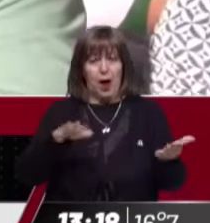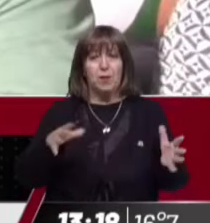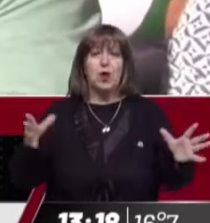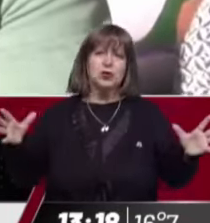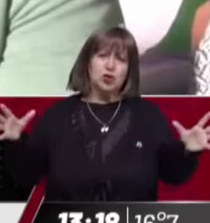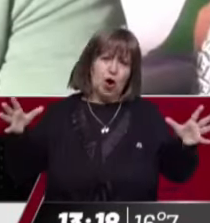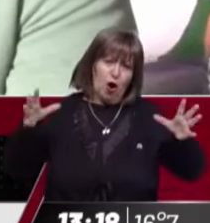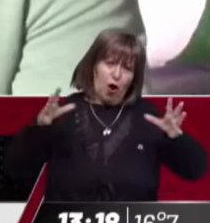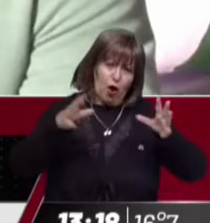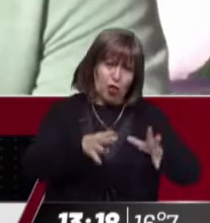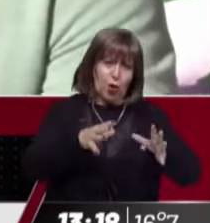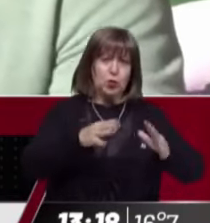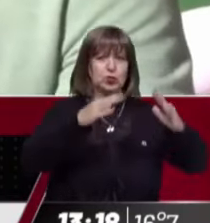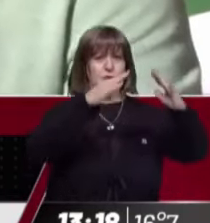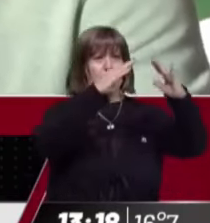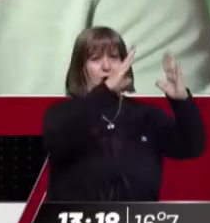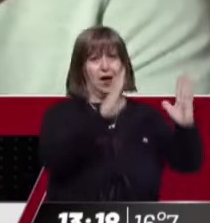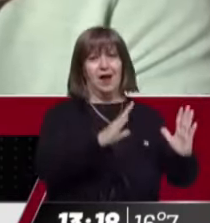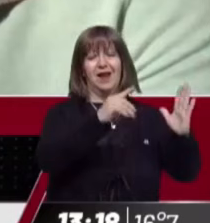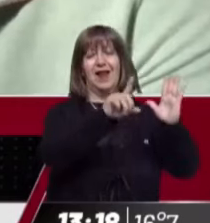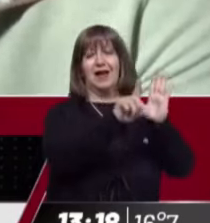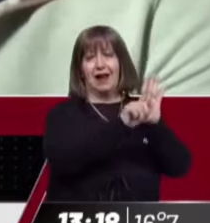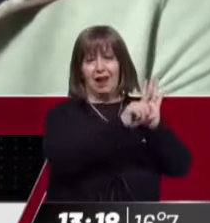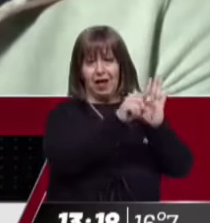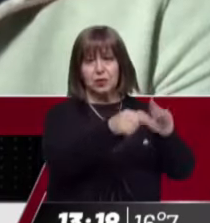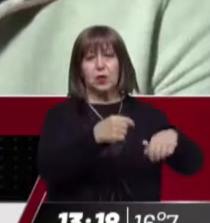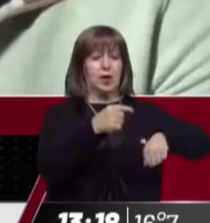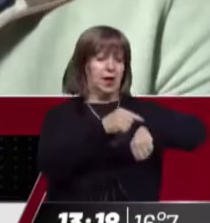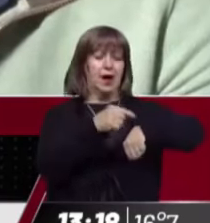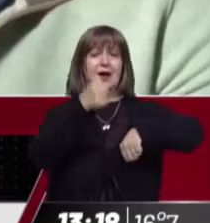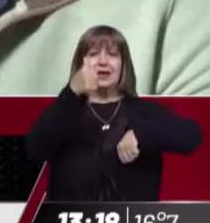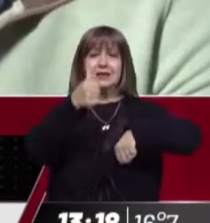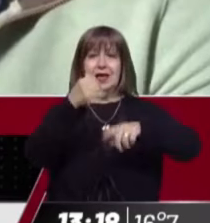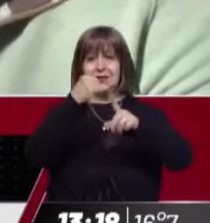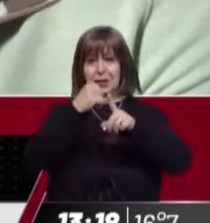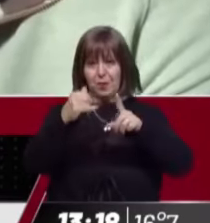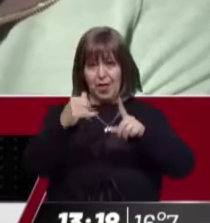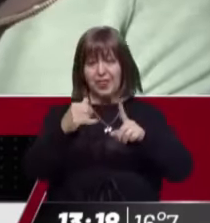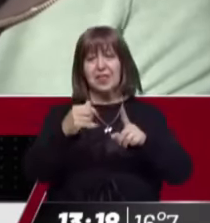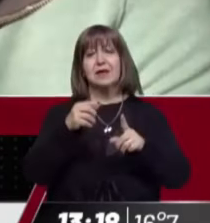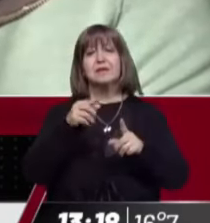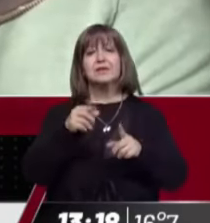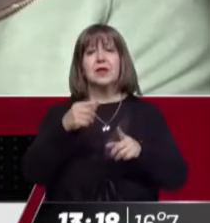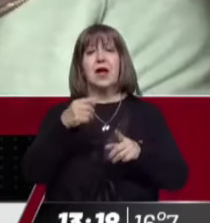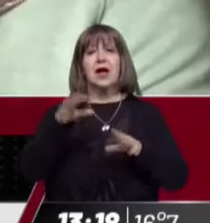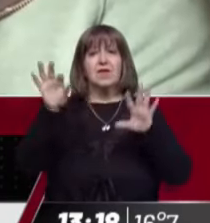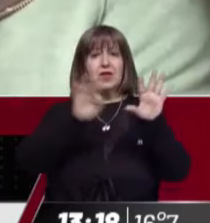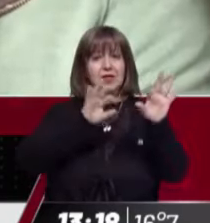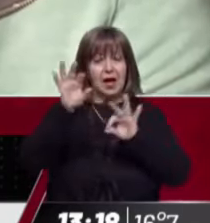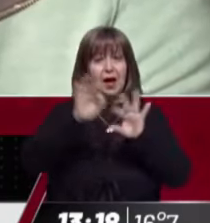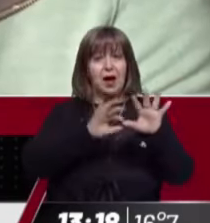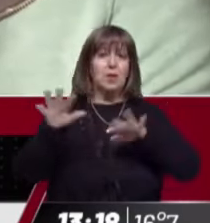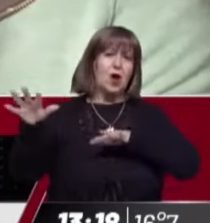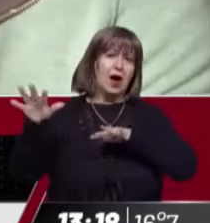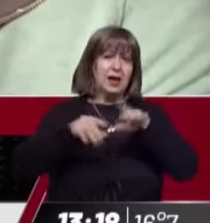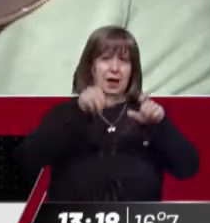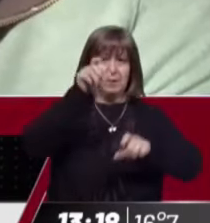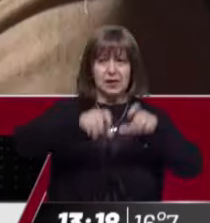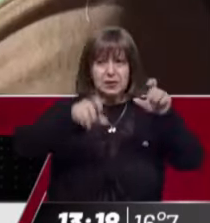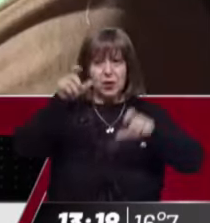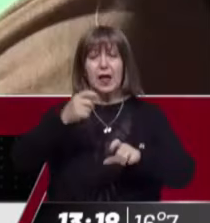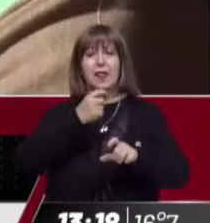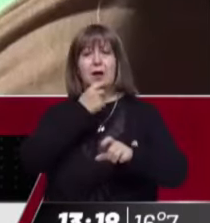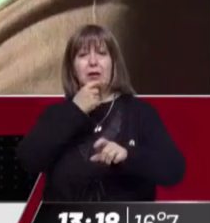confluir en la legislatura de Mendoza a las 18:30, donde invitamos a toda la ciudadanía de